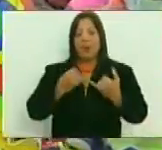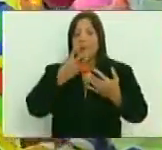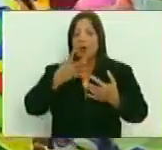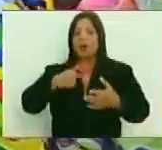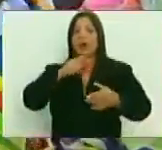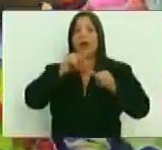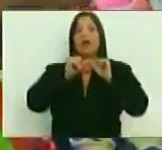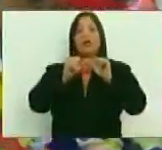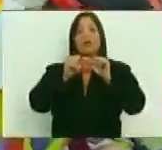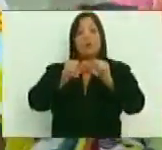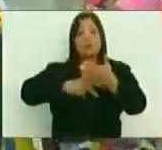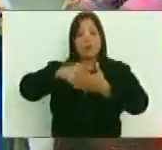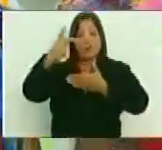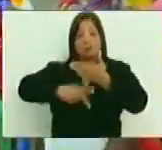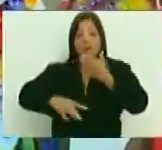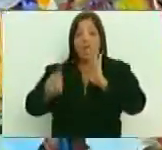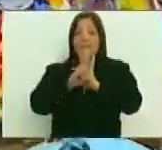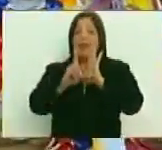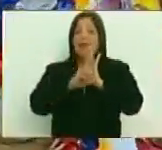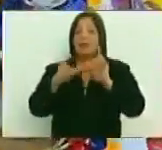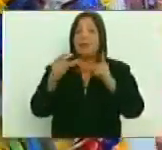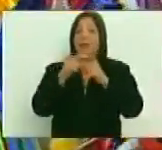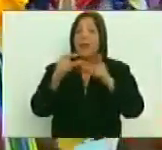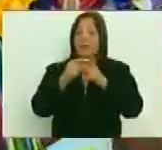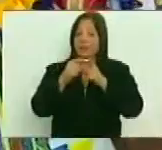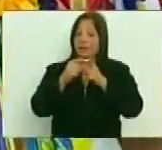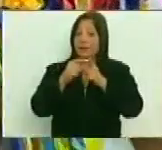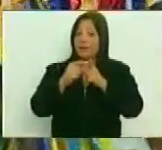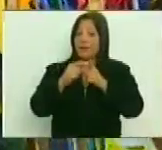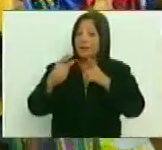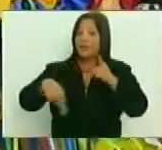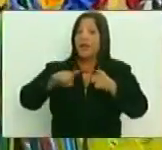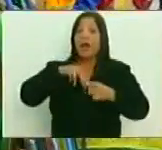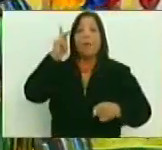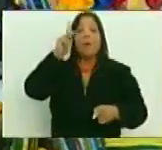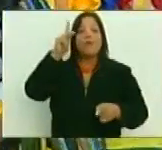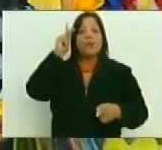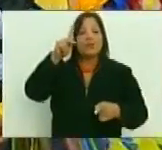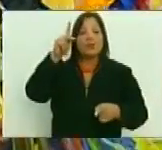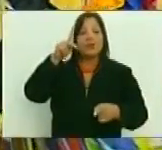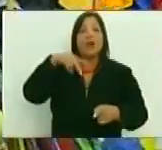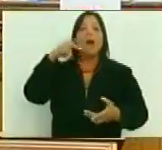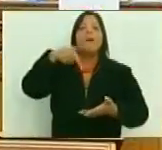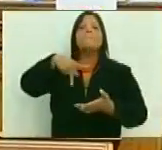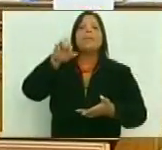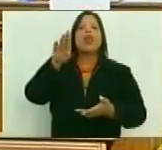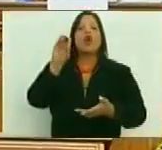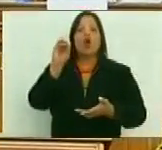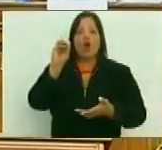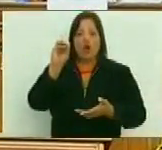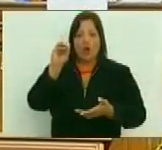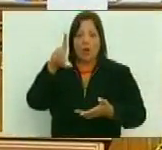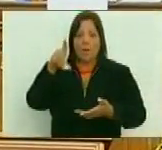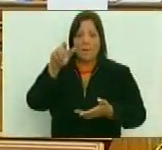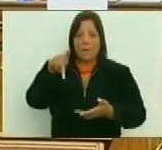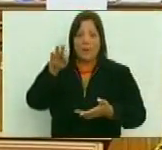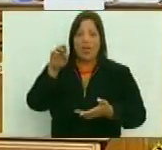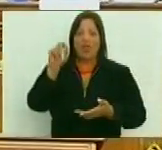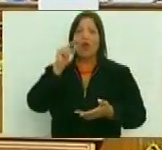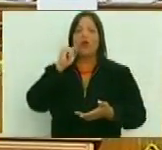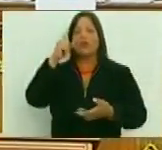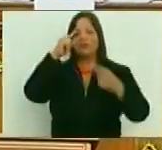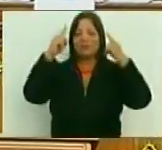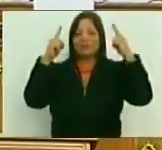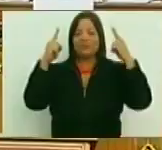Vamos a continuar el derecho de palabra con el profesor Pedro Calzadilla.